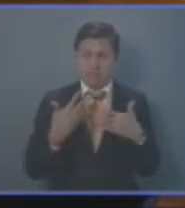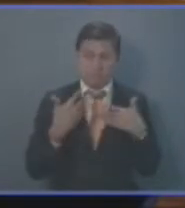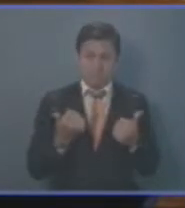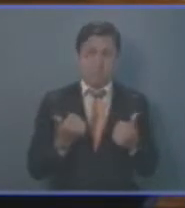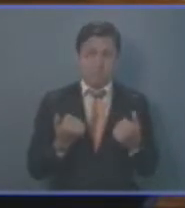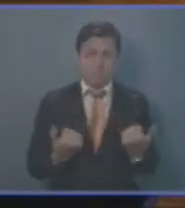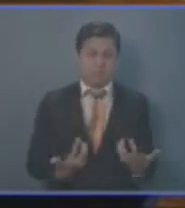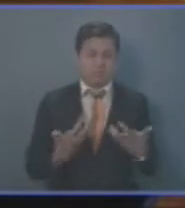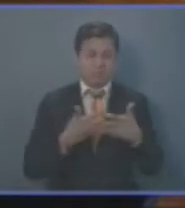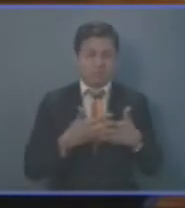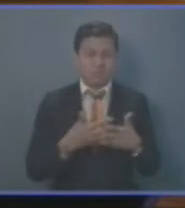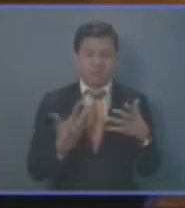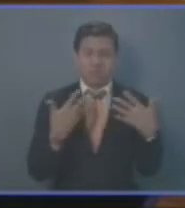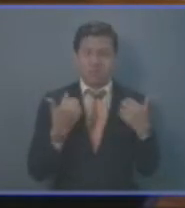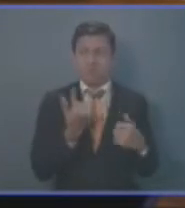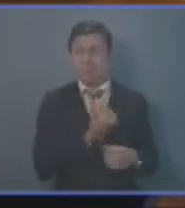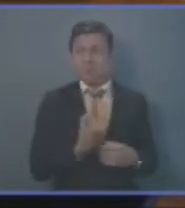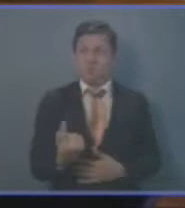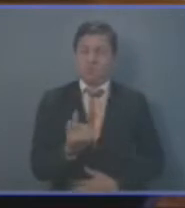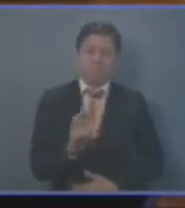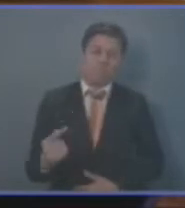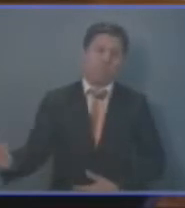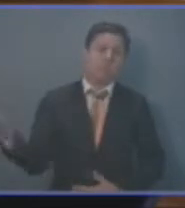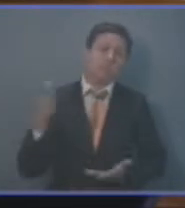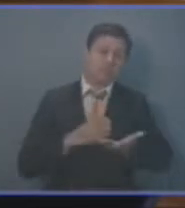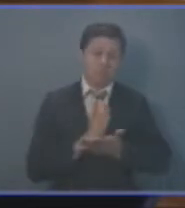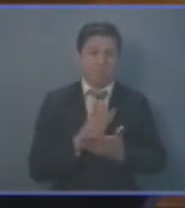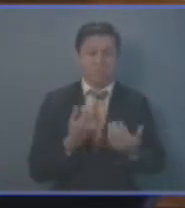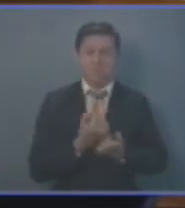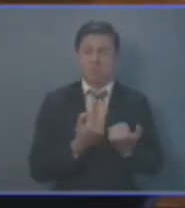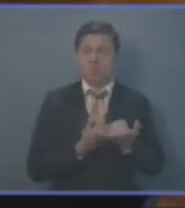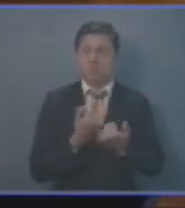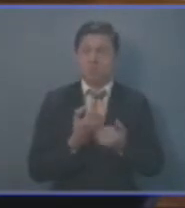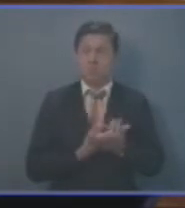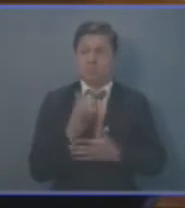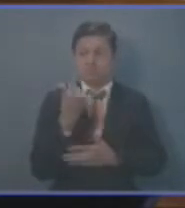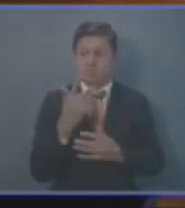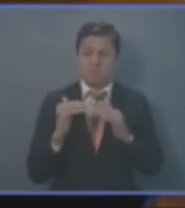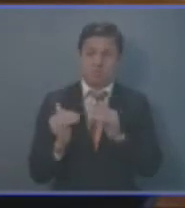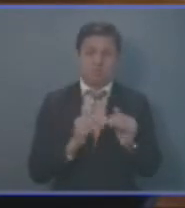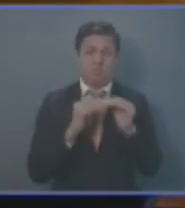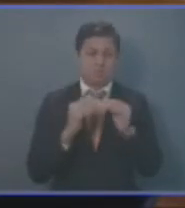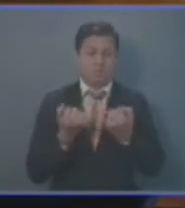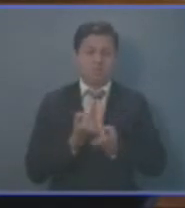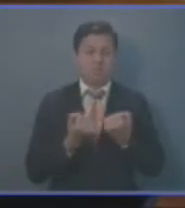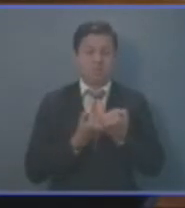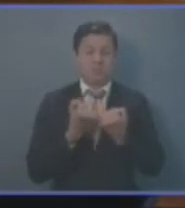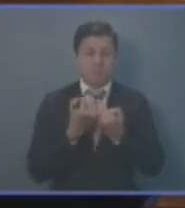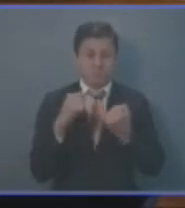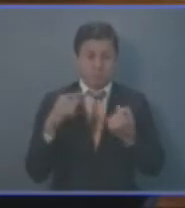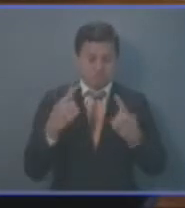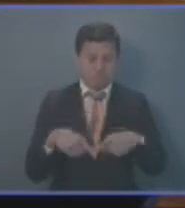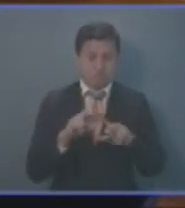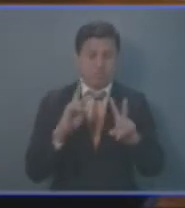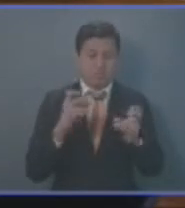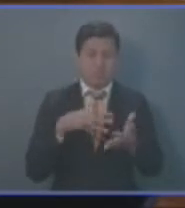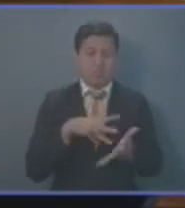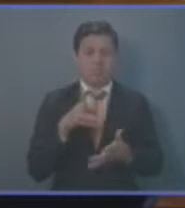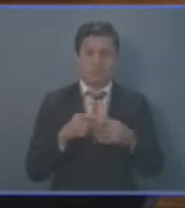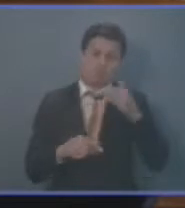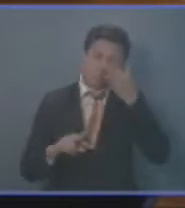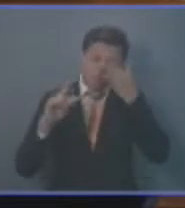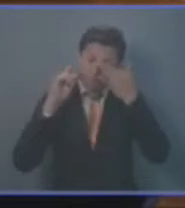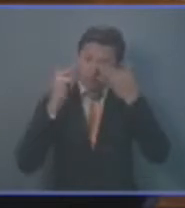y rehabilitación de las personas por medio de un financiamiento equitativo, solidario, sostenible y público, lo